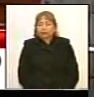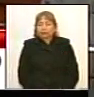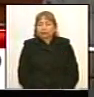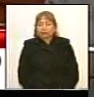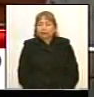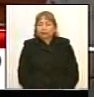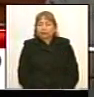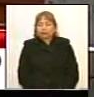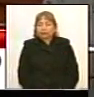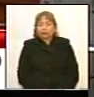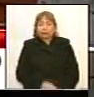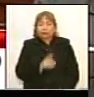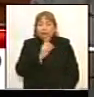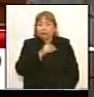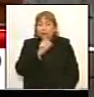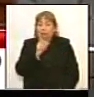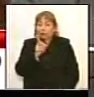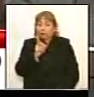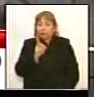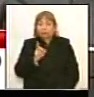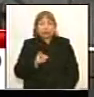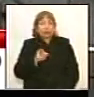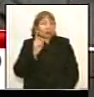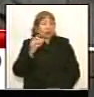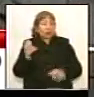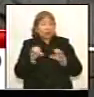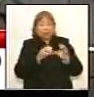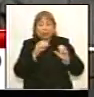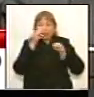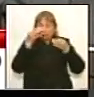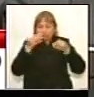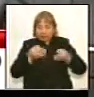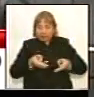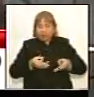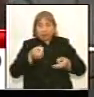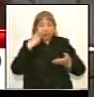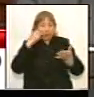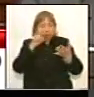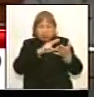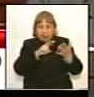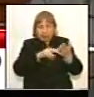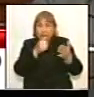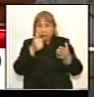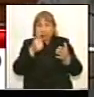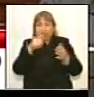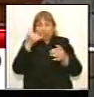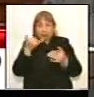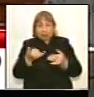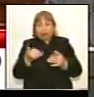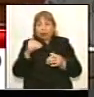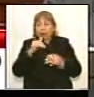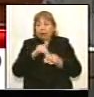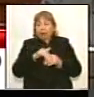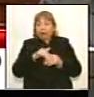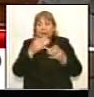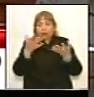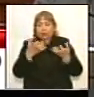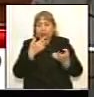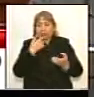Continúe. Abogado Kunaru Allinta de Fininampami, Lita, Huikusunchi, Kanan, Kaipi, Huikuita,